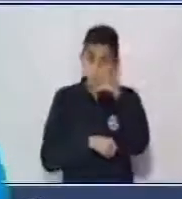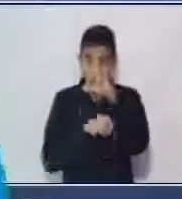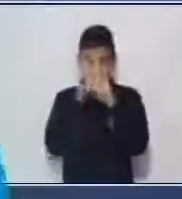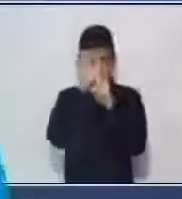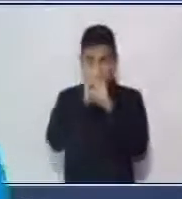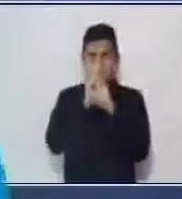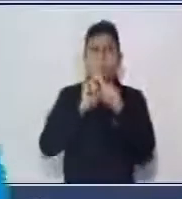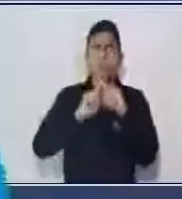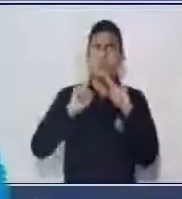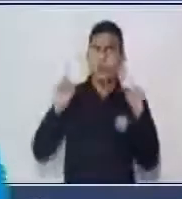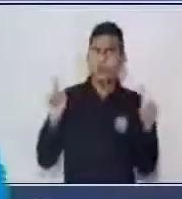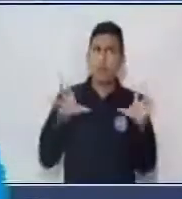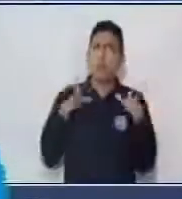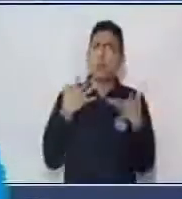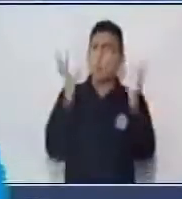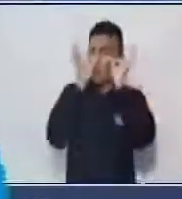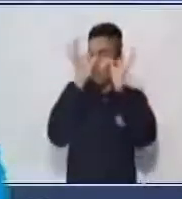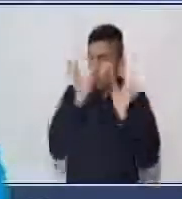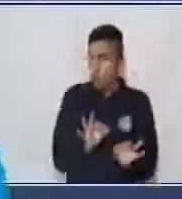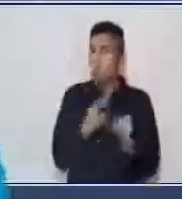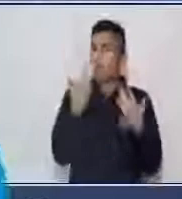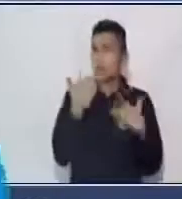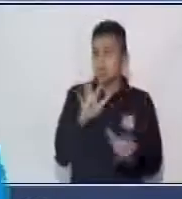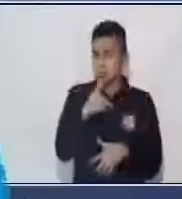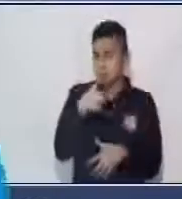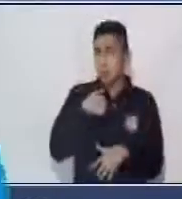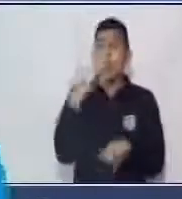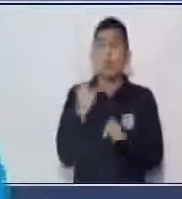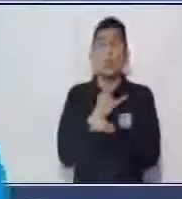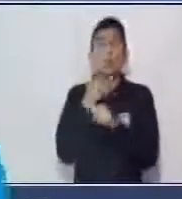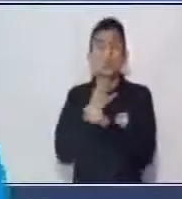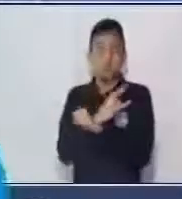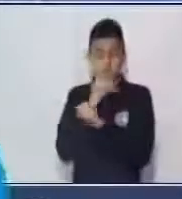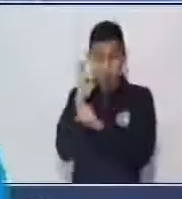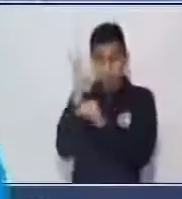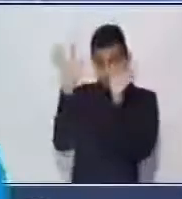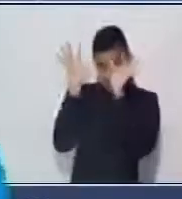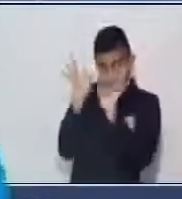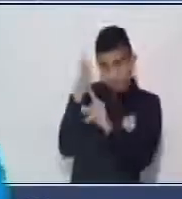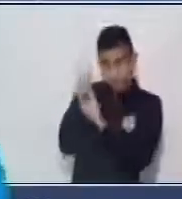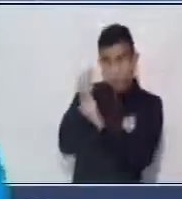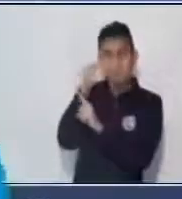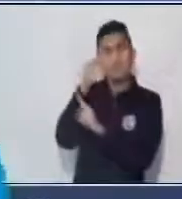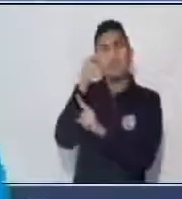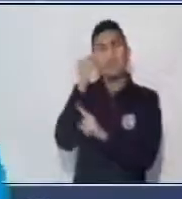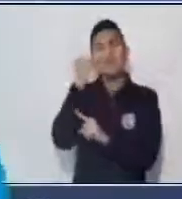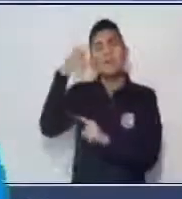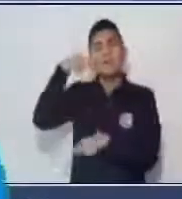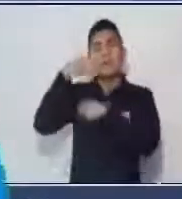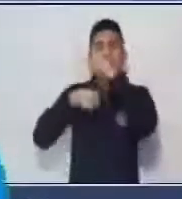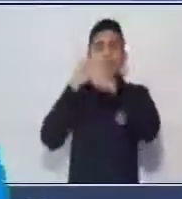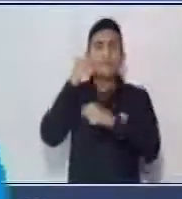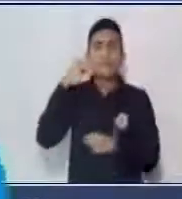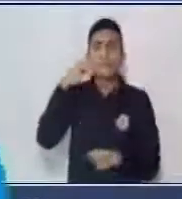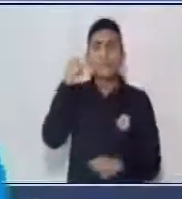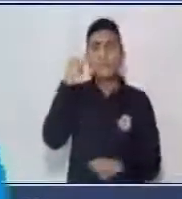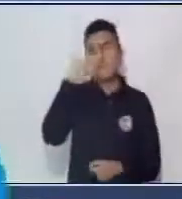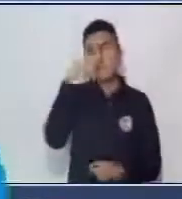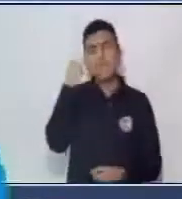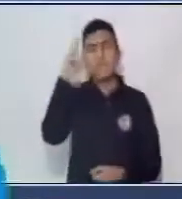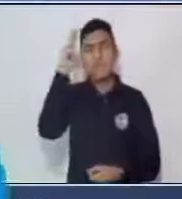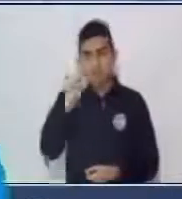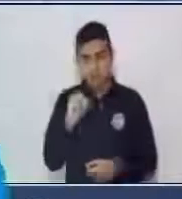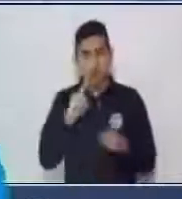es diferente la manera también en la que se está utilizando. De esta manera, tanto el infinitivo, el gerundio como el participio